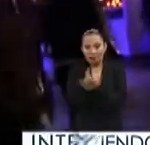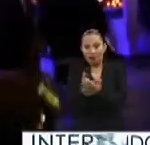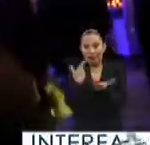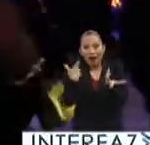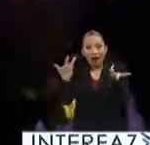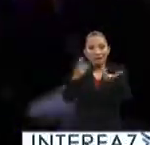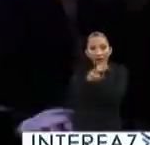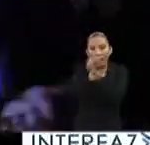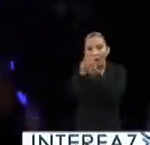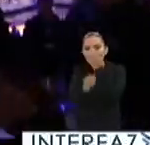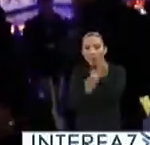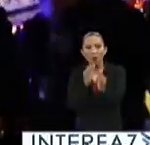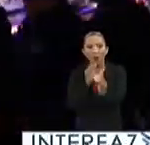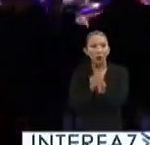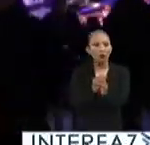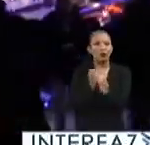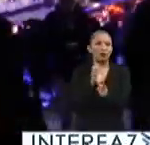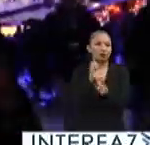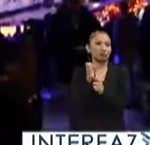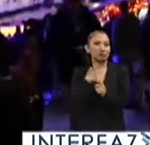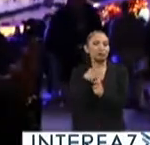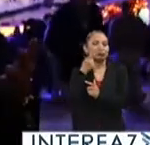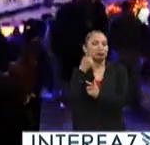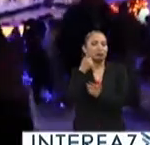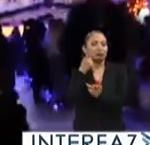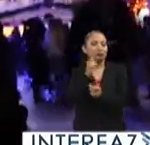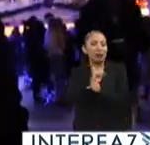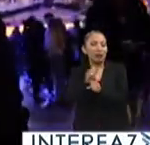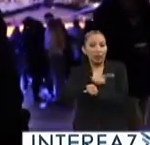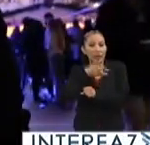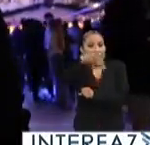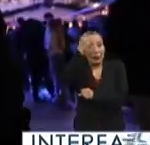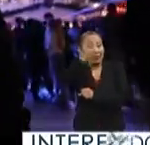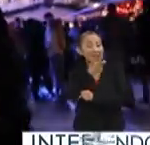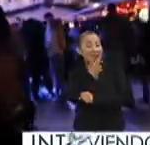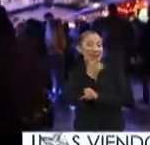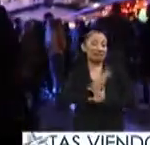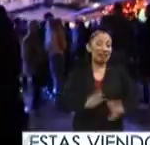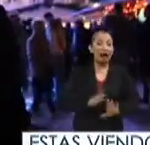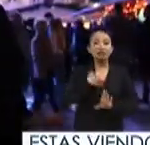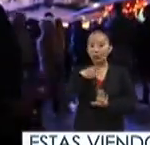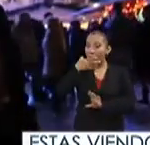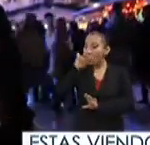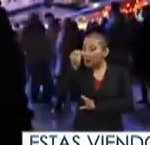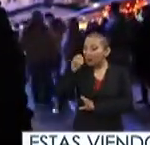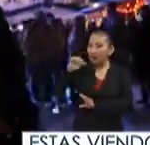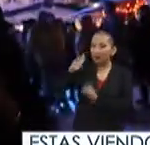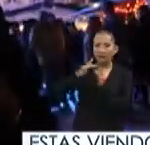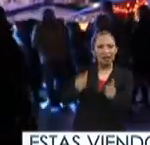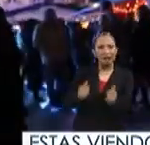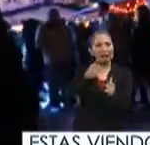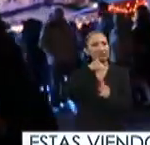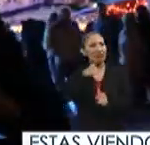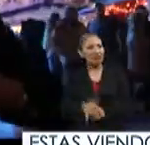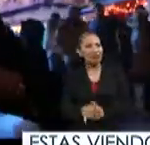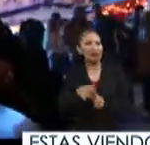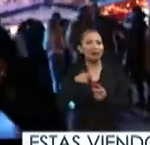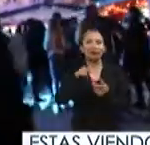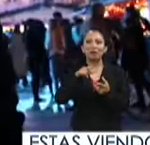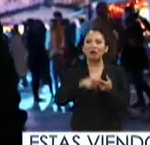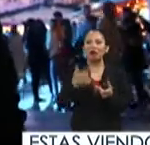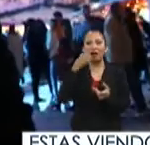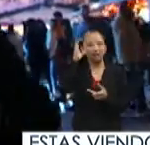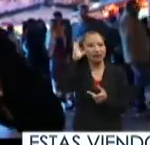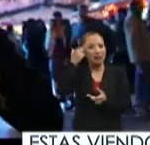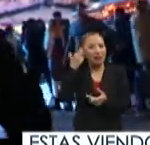de actuar en el mundo. Entonces, no simplemente hay que aprender el inglés, sino aprender otro idioma como el francés, el italiano,